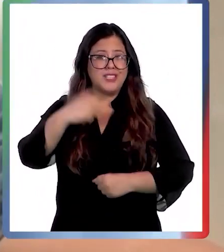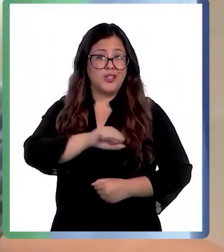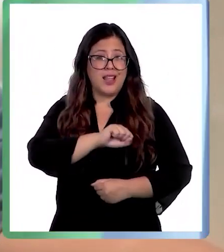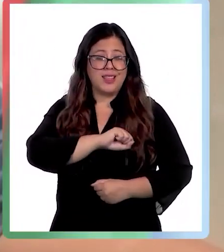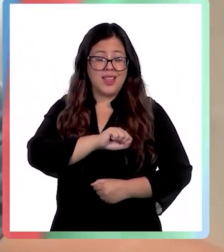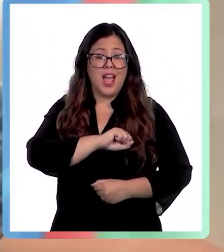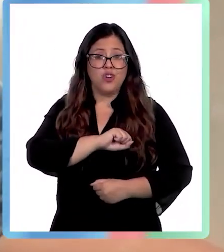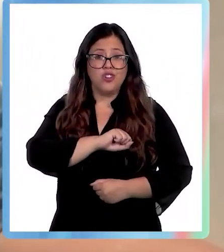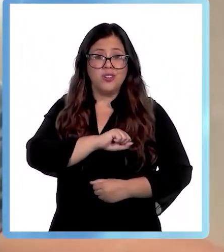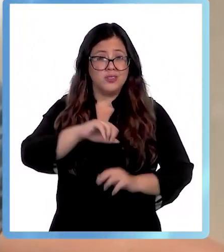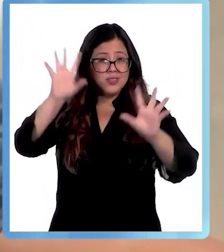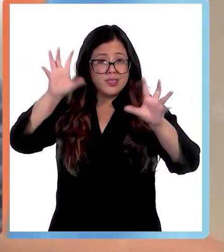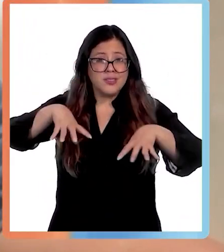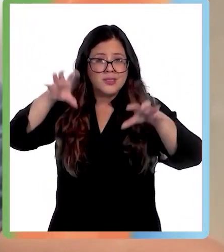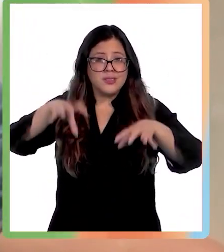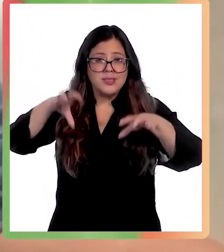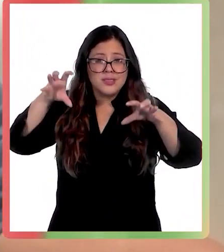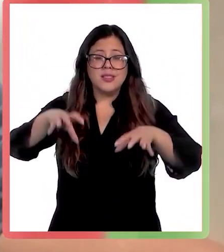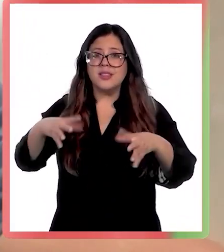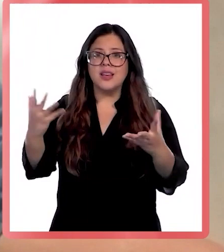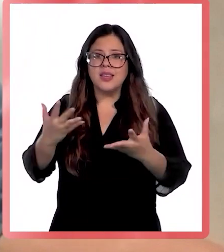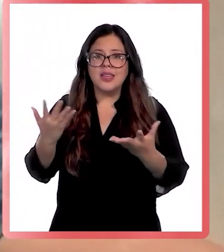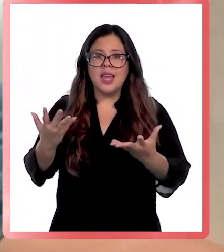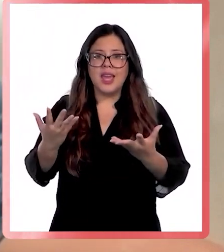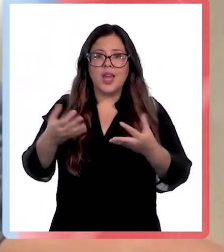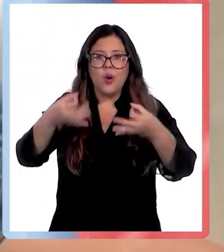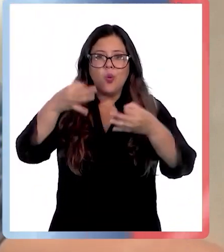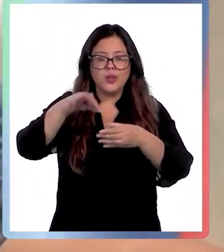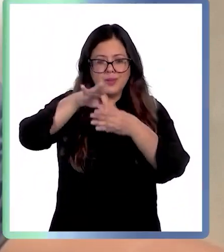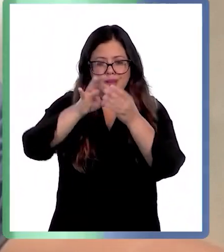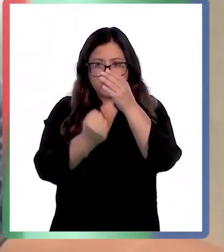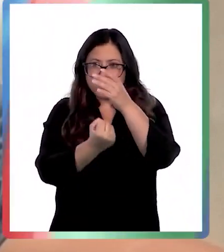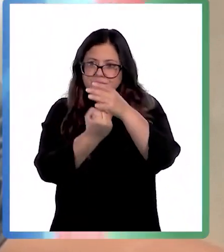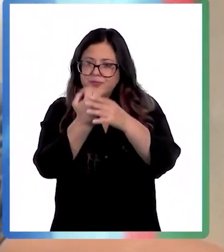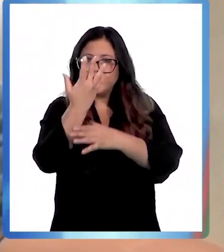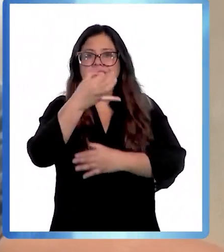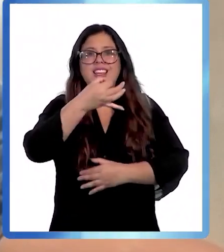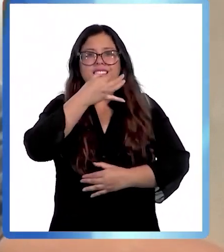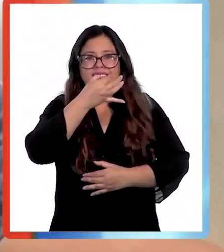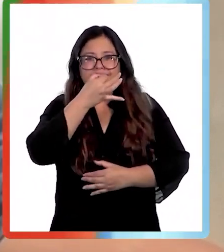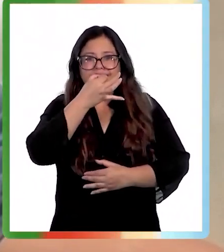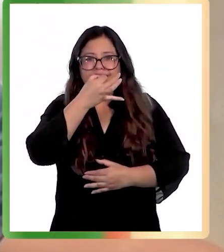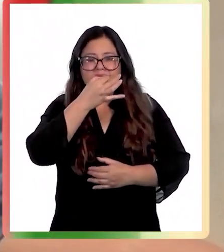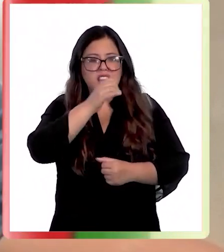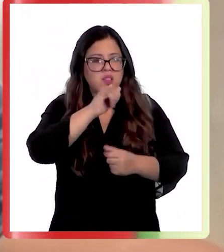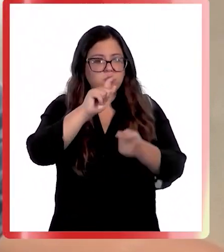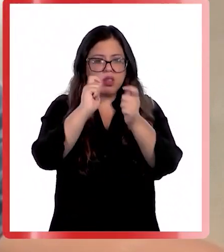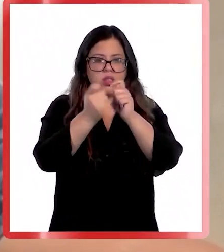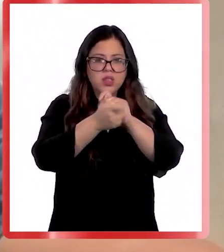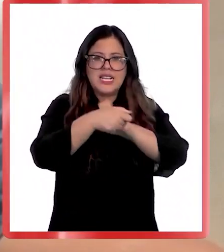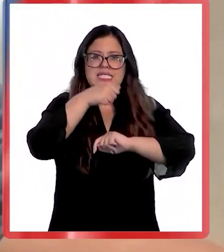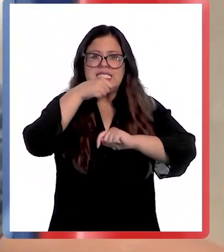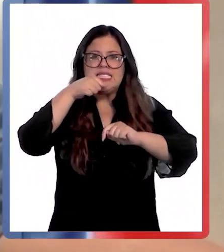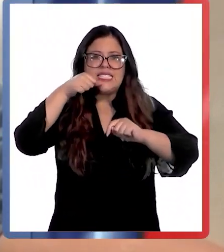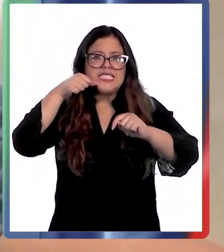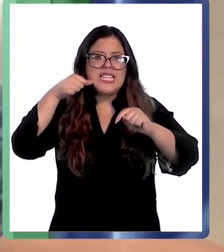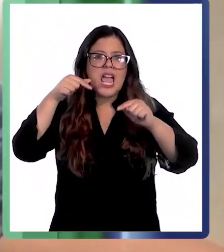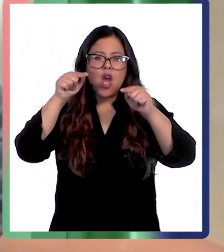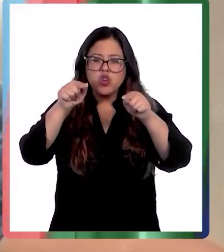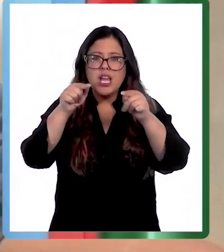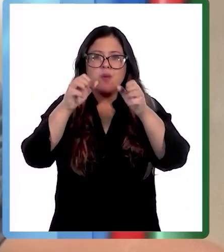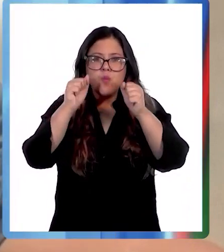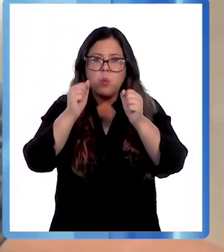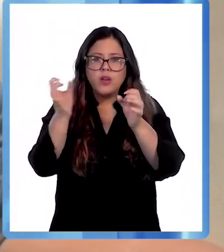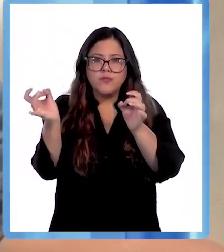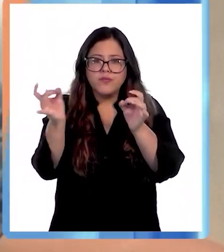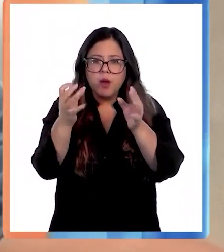o el año pasado, disculpa, sucede que tenemos mucha vegetación, que esta vegetación se seca y que es susceptible a que existan